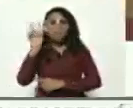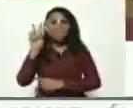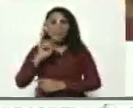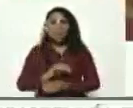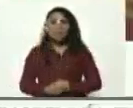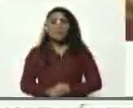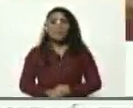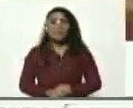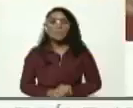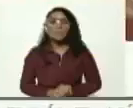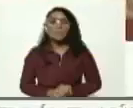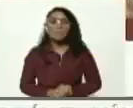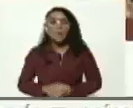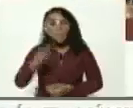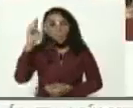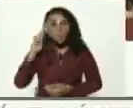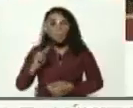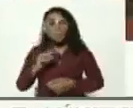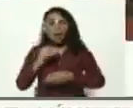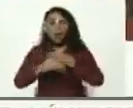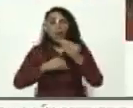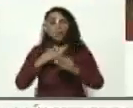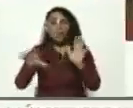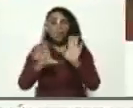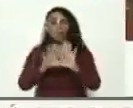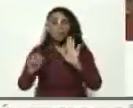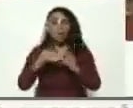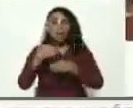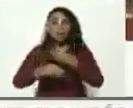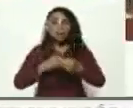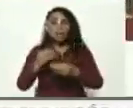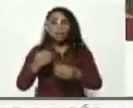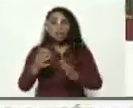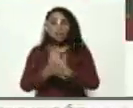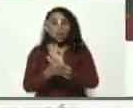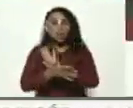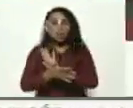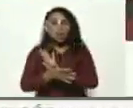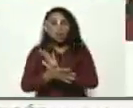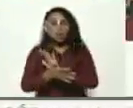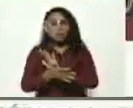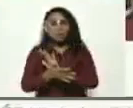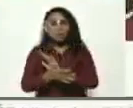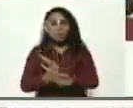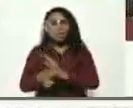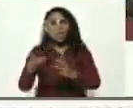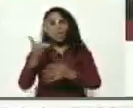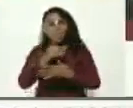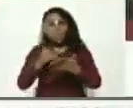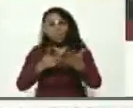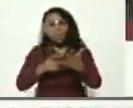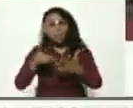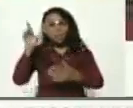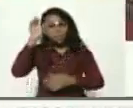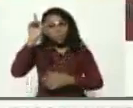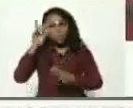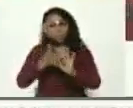venezolano. Bolívar constituyó también, sin duda, doctrina. Bolívar hizo doctrina